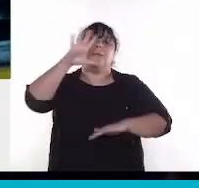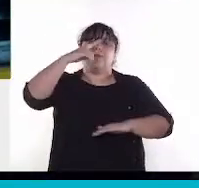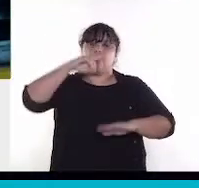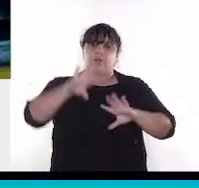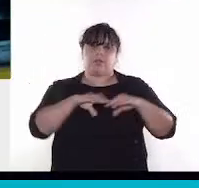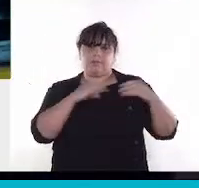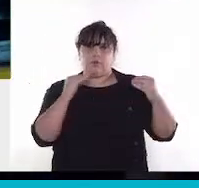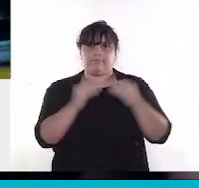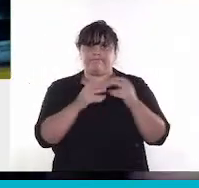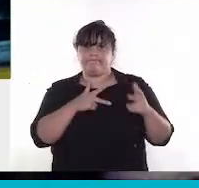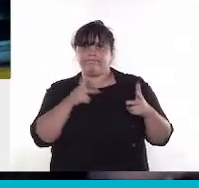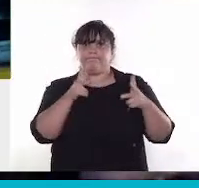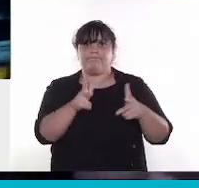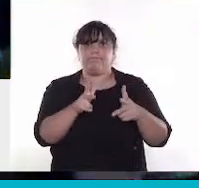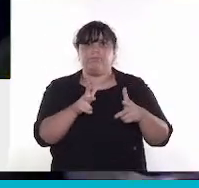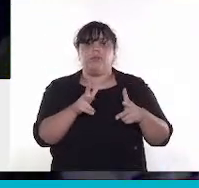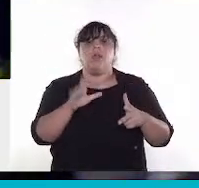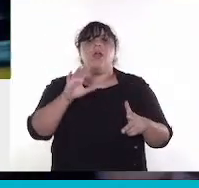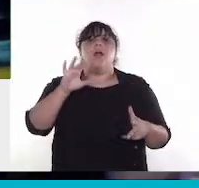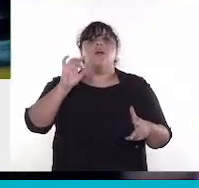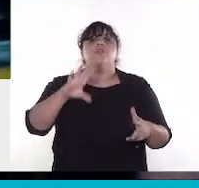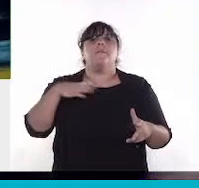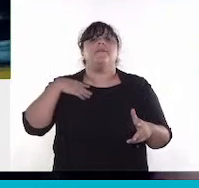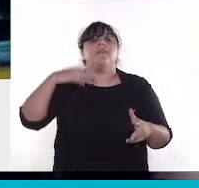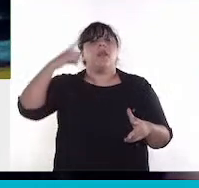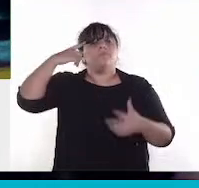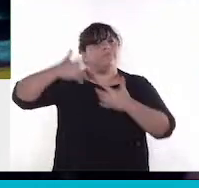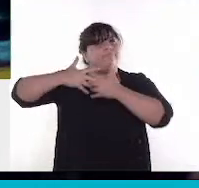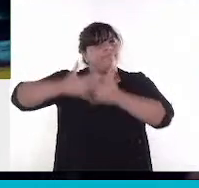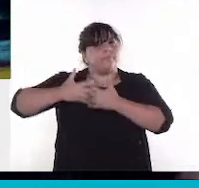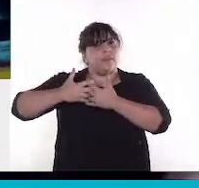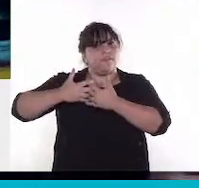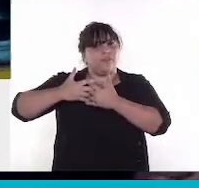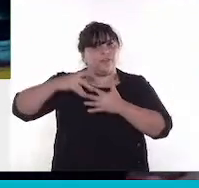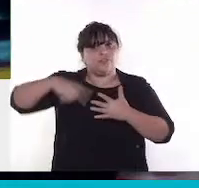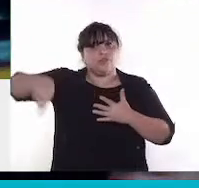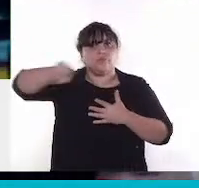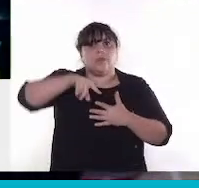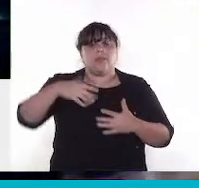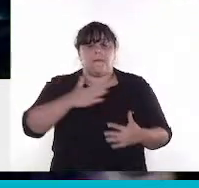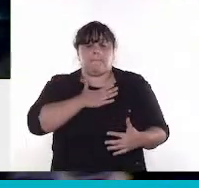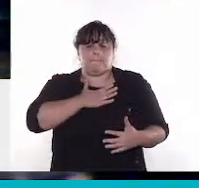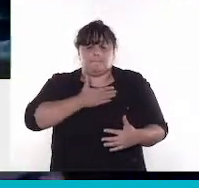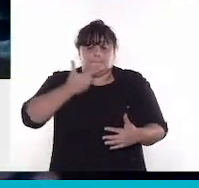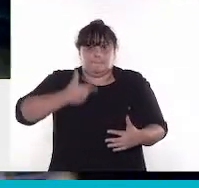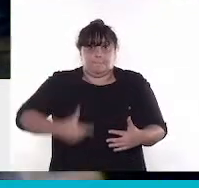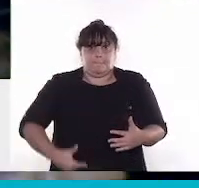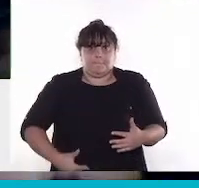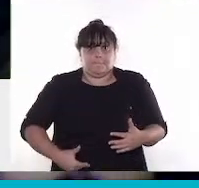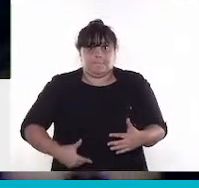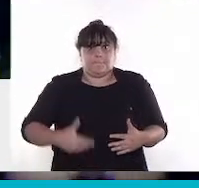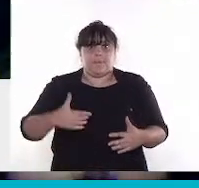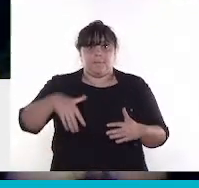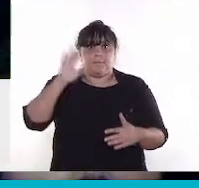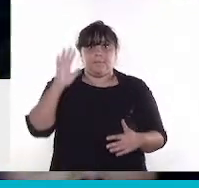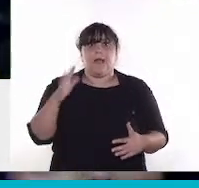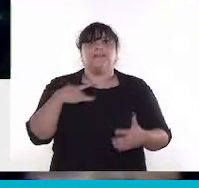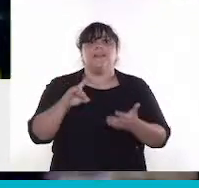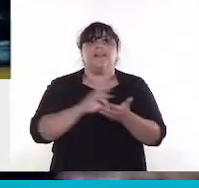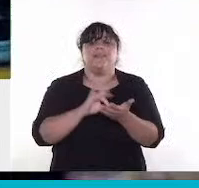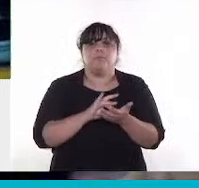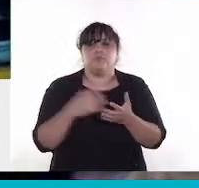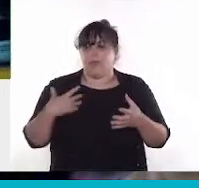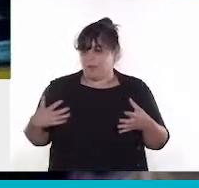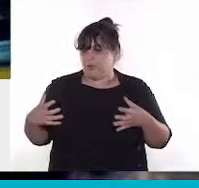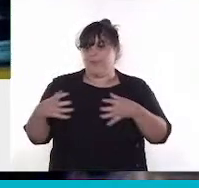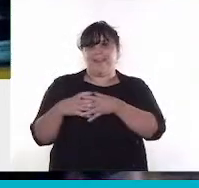mi intervención haciendo una reflexión que tiene que ver con, en lo personal y para mis diputados, mis compañeros de bloque, los